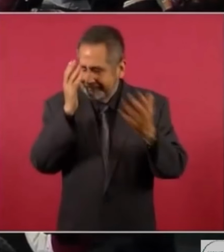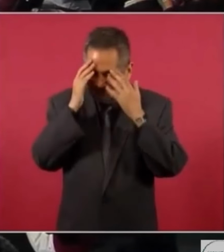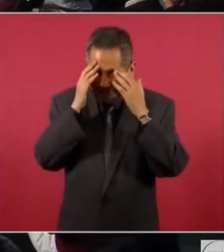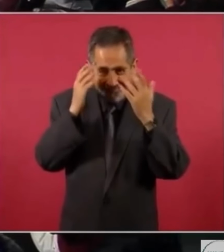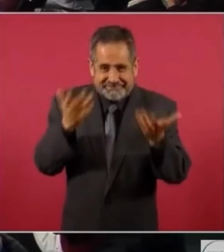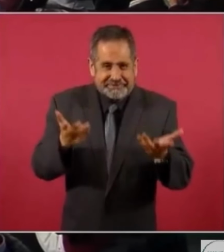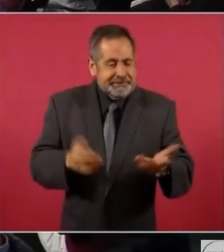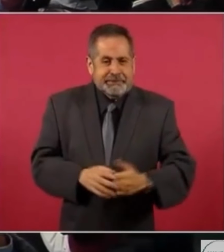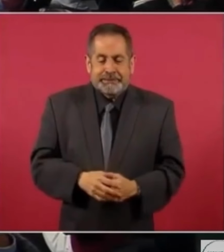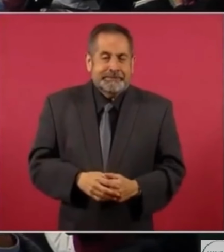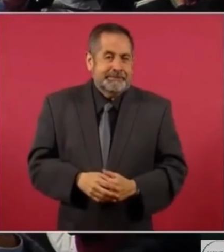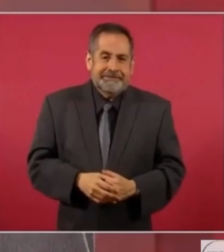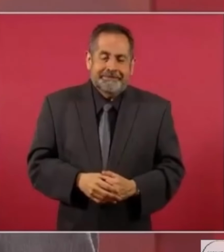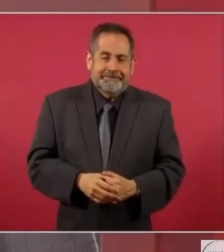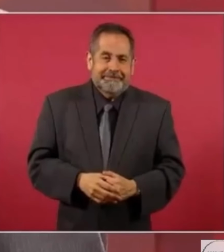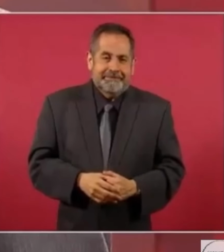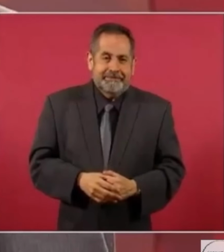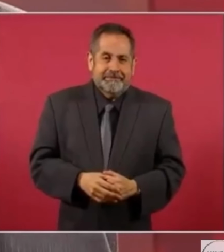Y hay